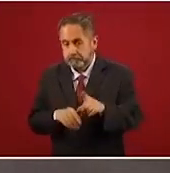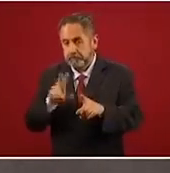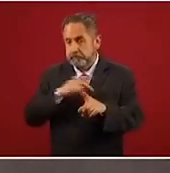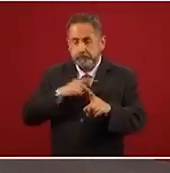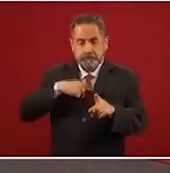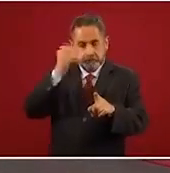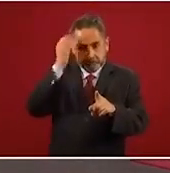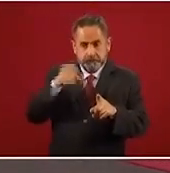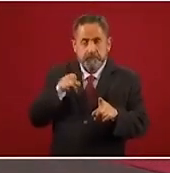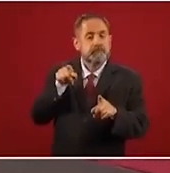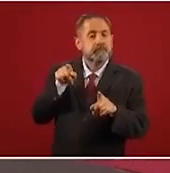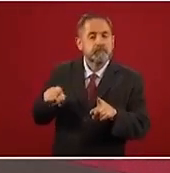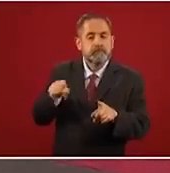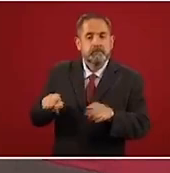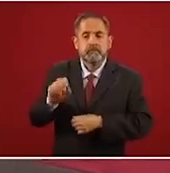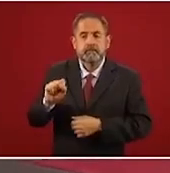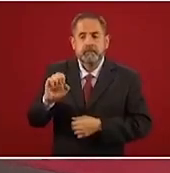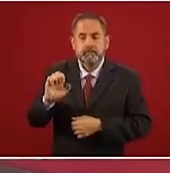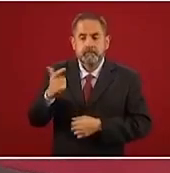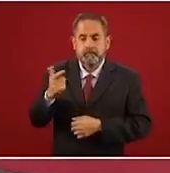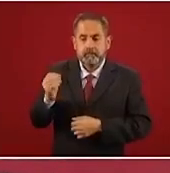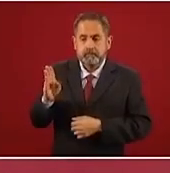que la Secretaría de Gobernación